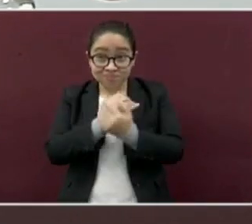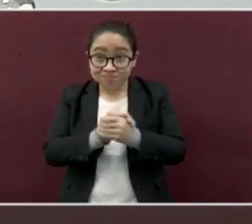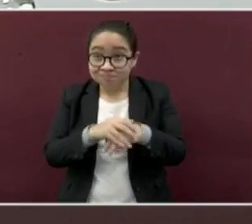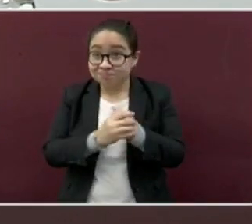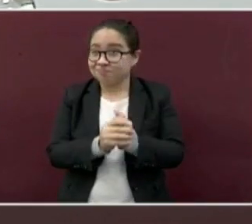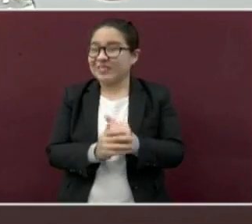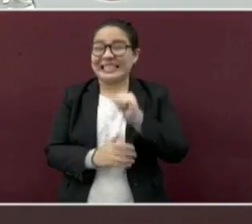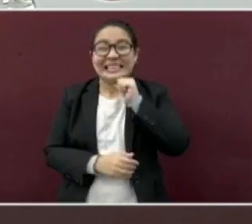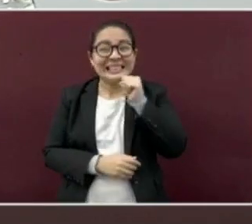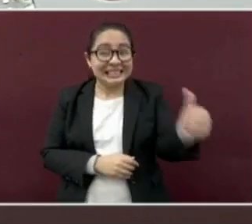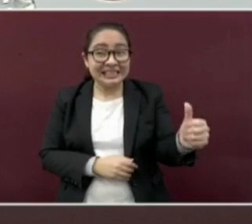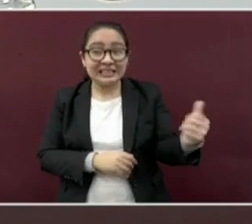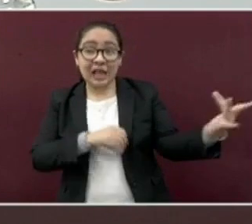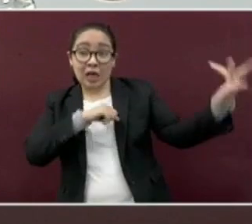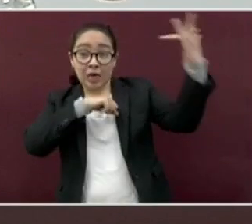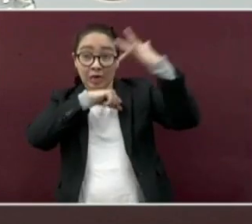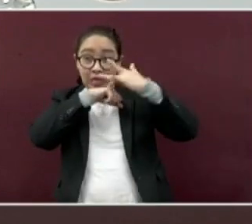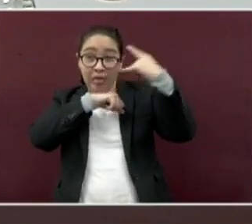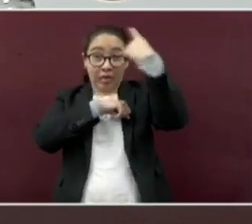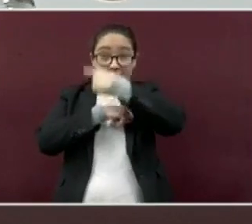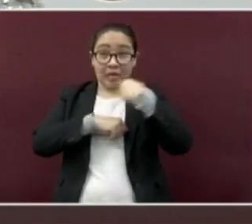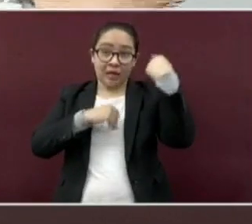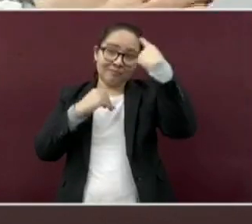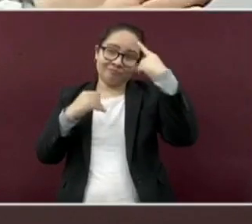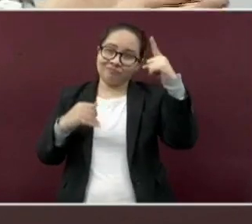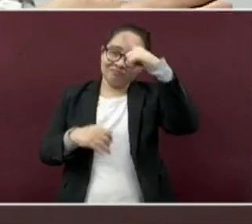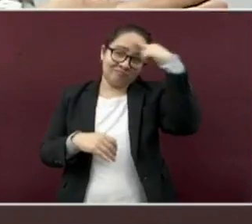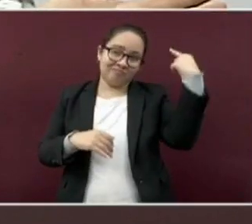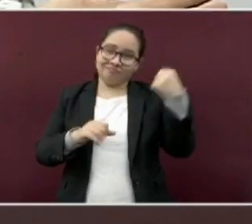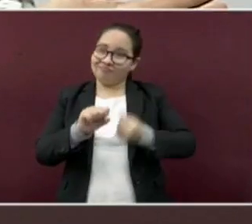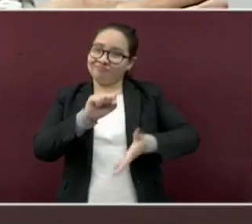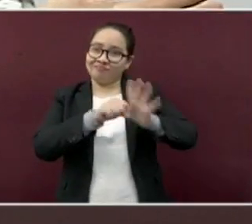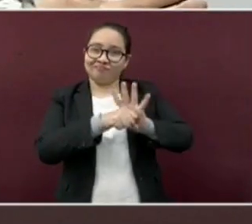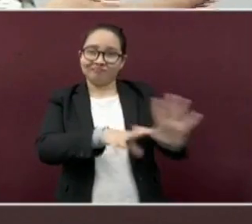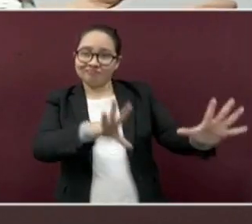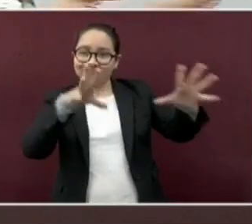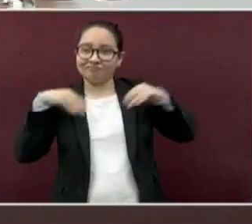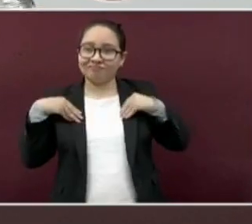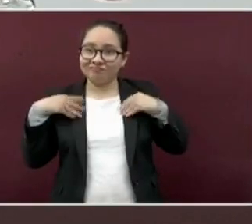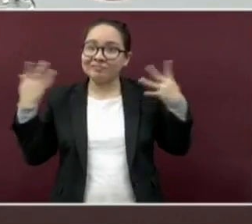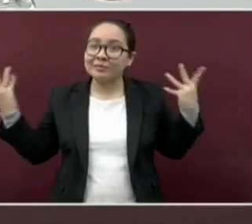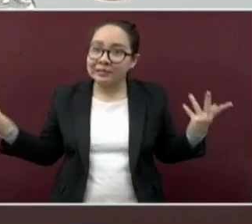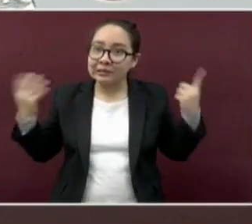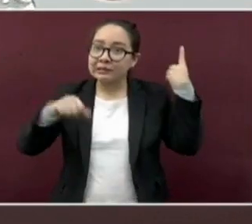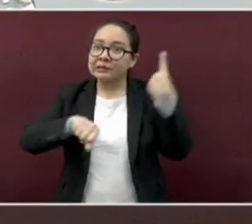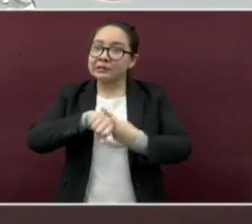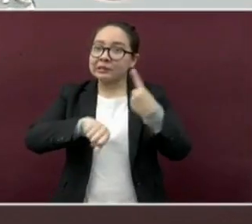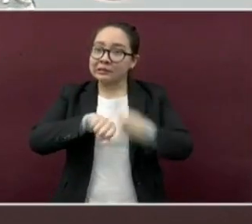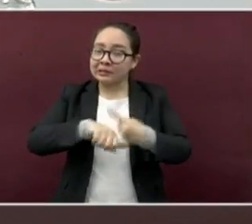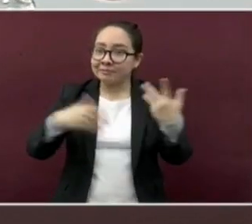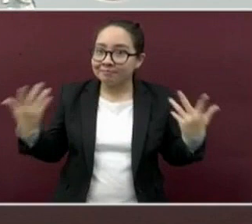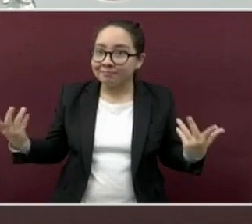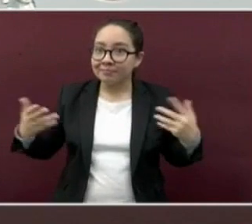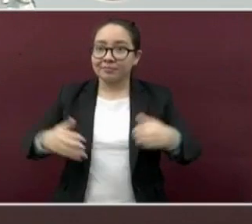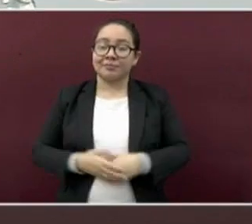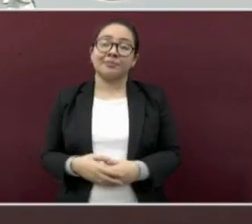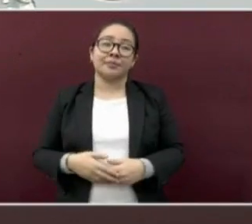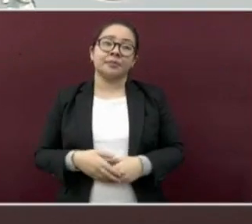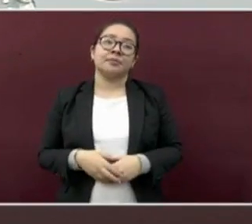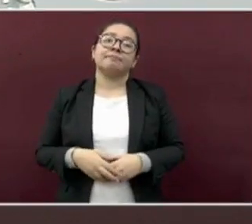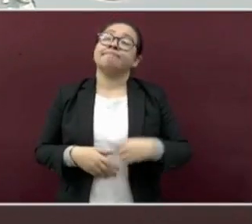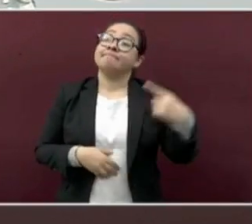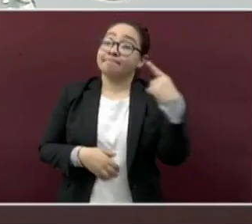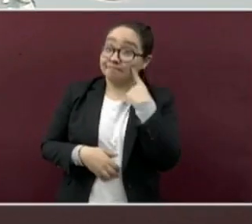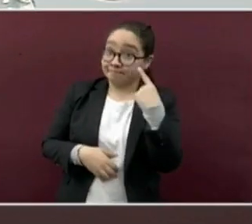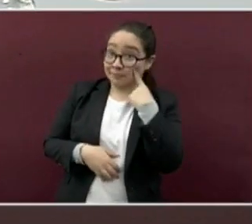con agua y jabón, se toca la cara, pues ya está. Resulta que ya se contagió. Miren, los